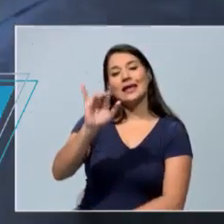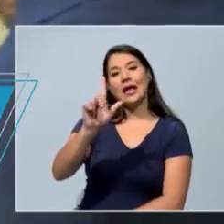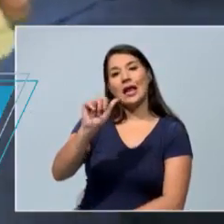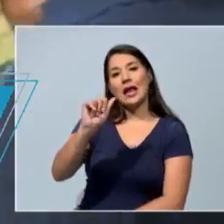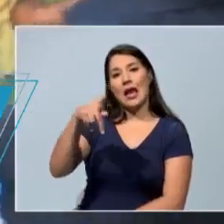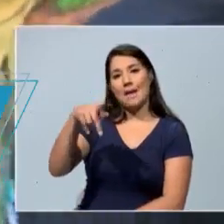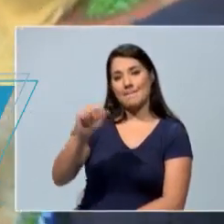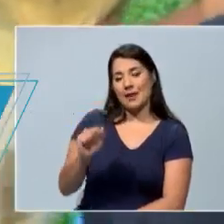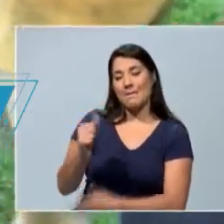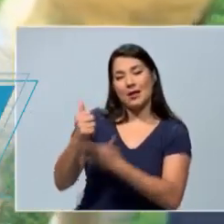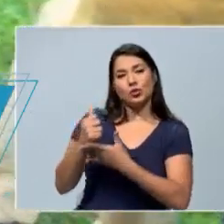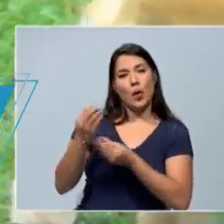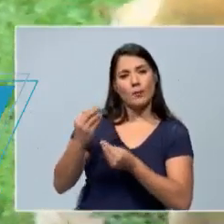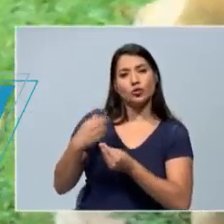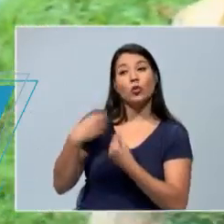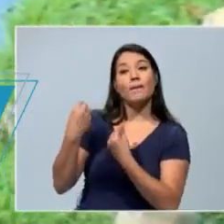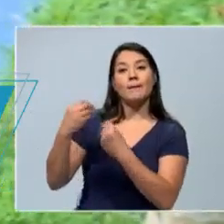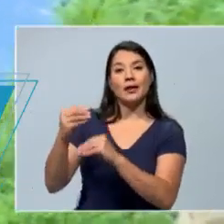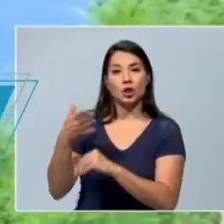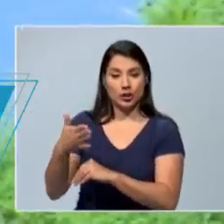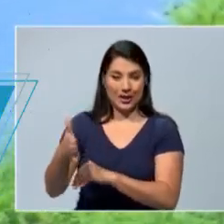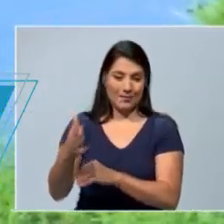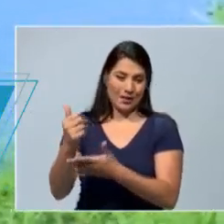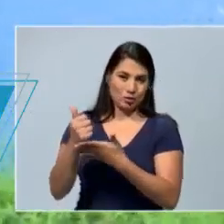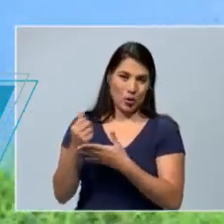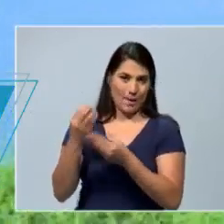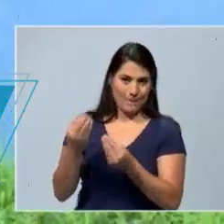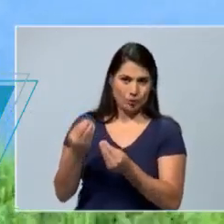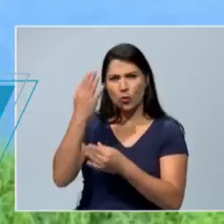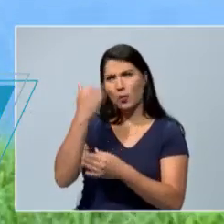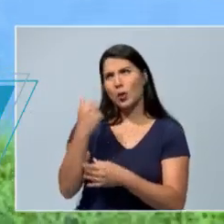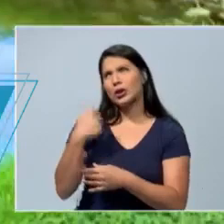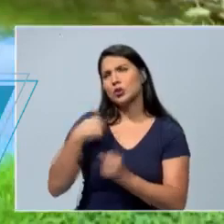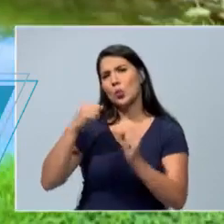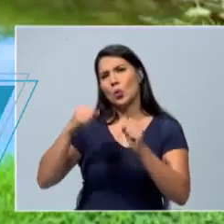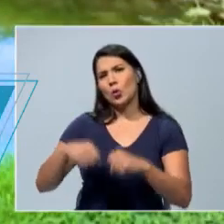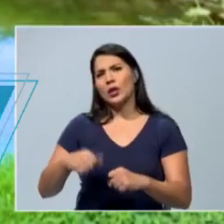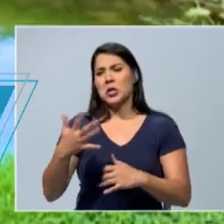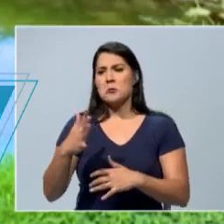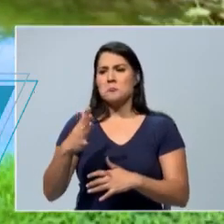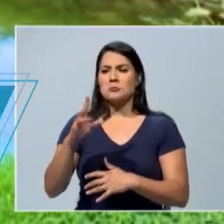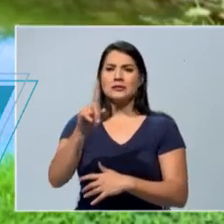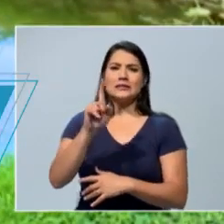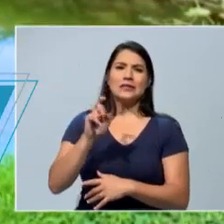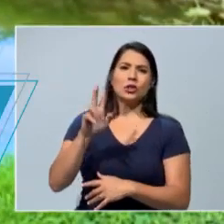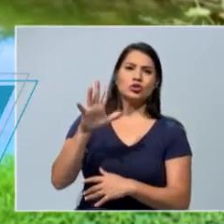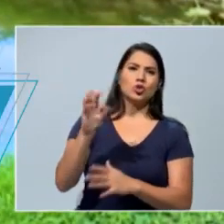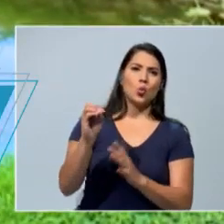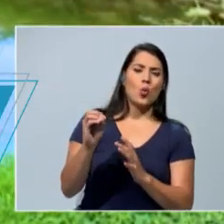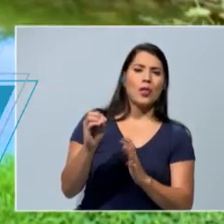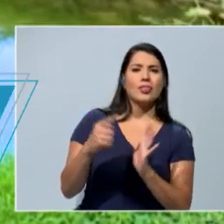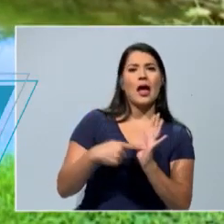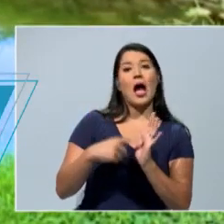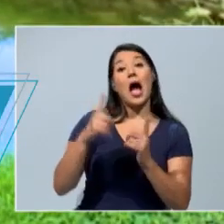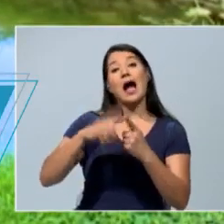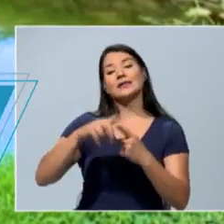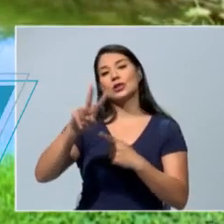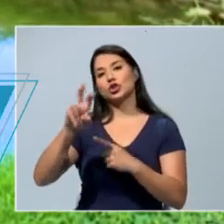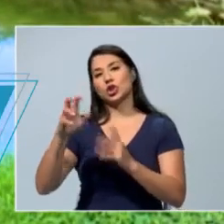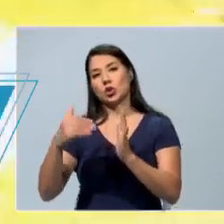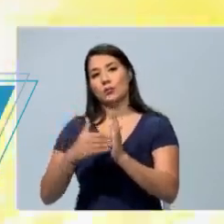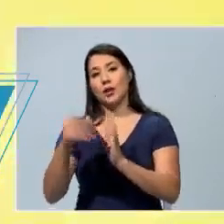la venta de la tilapia a mí me ayudaba mucho. Porque yo podía redondear entre unos 150 a 200 mil colones por mes